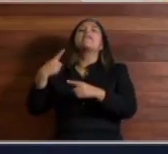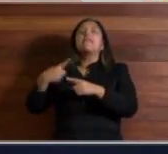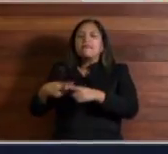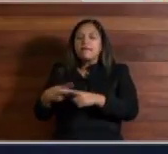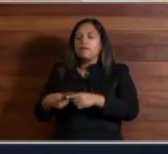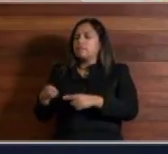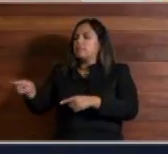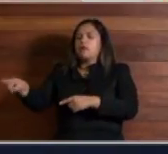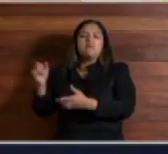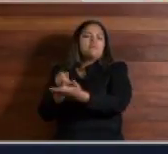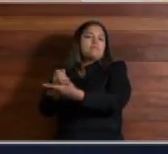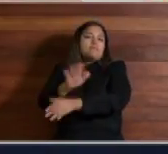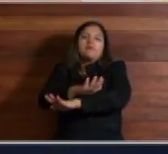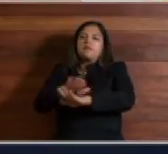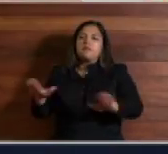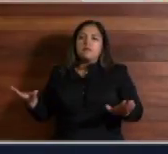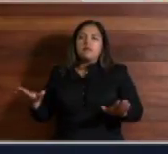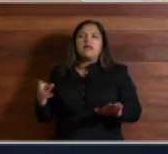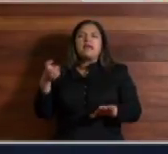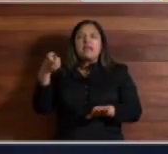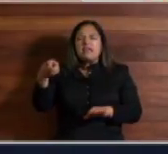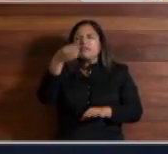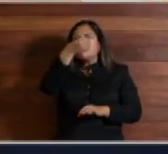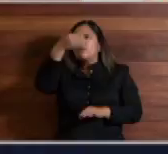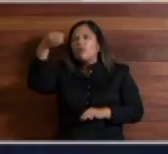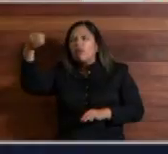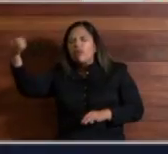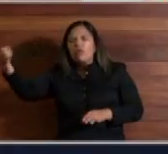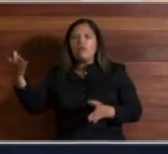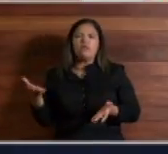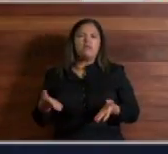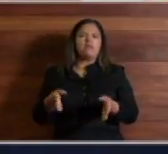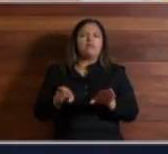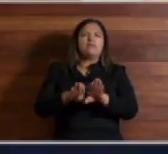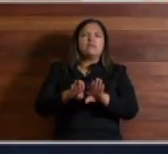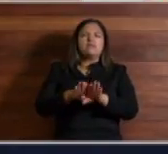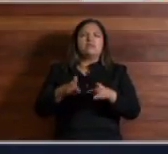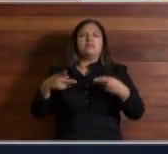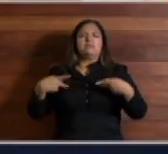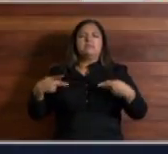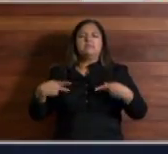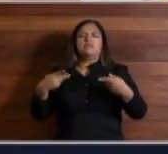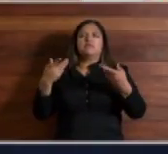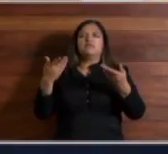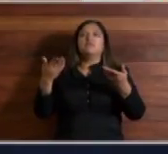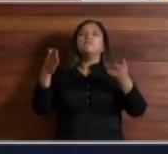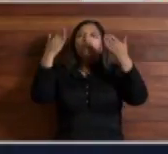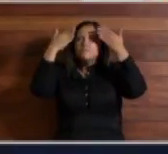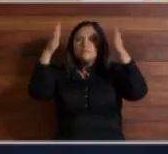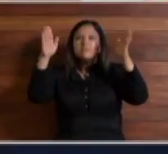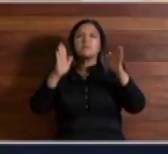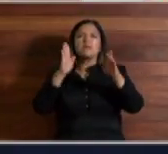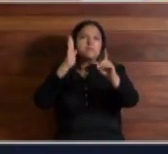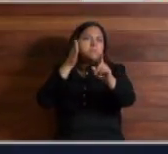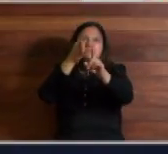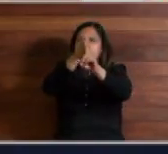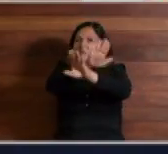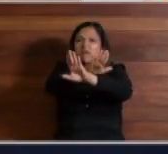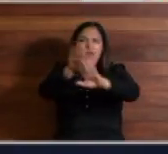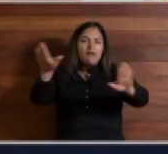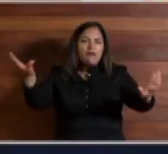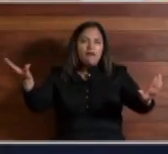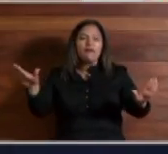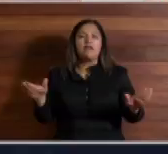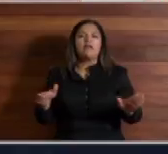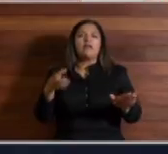Esta estructura burocrática que devenga de esta visión de un régimen presidencial vertical ha construido